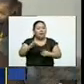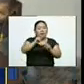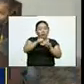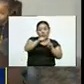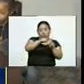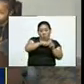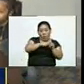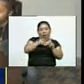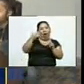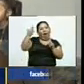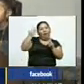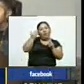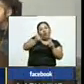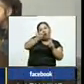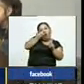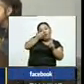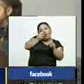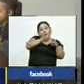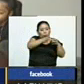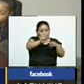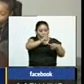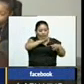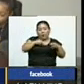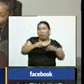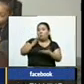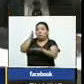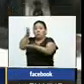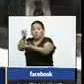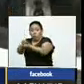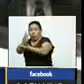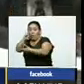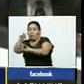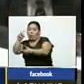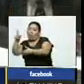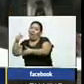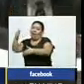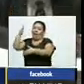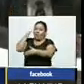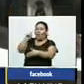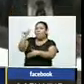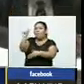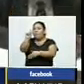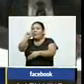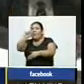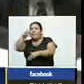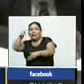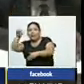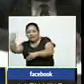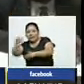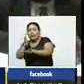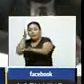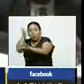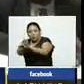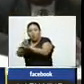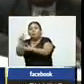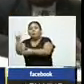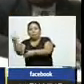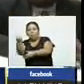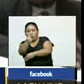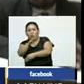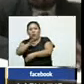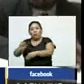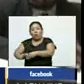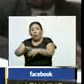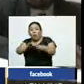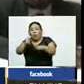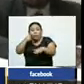adolescente cuando su familia se estableció en Estados Unidos en 2001, amparada por el estatus de protección temporal, el cual fue concedido a salvadoreños víctimas de